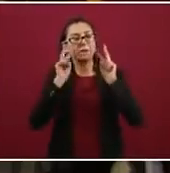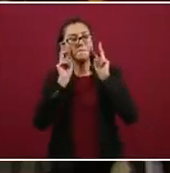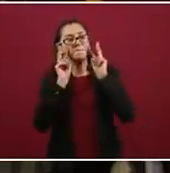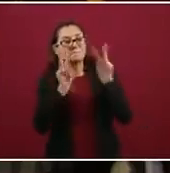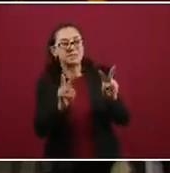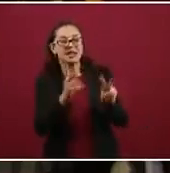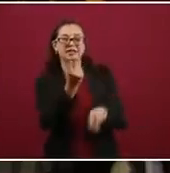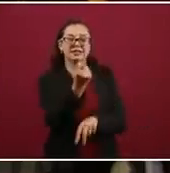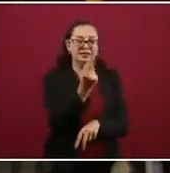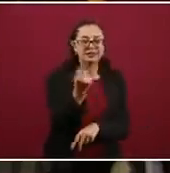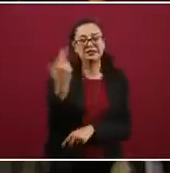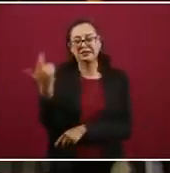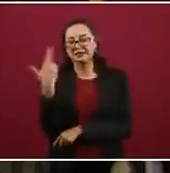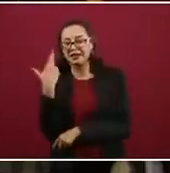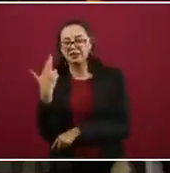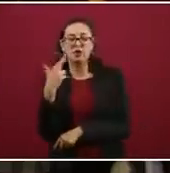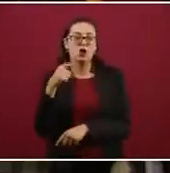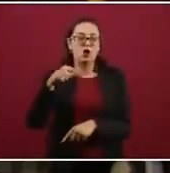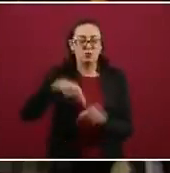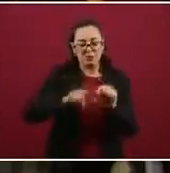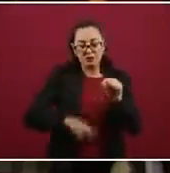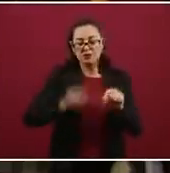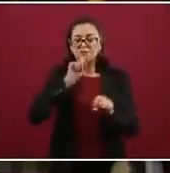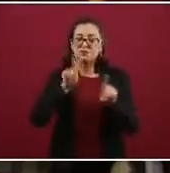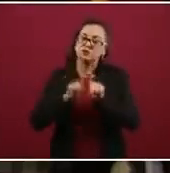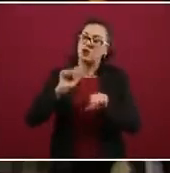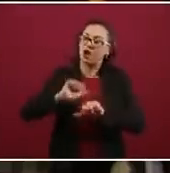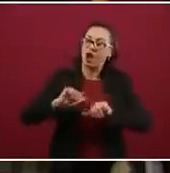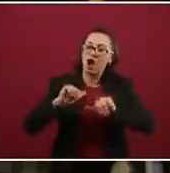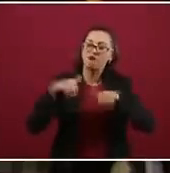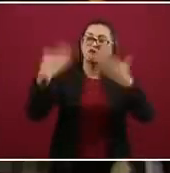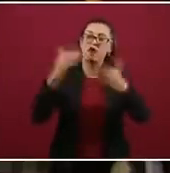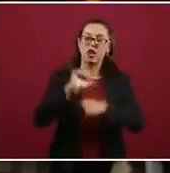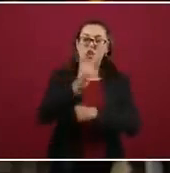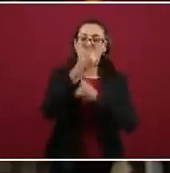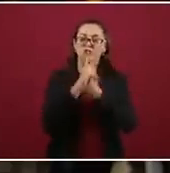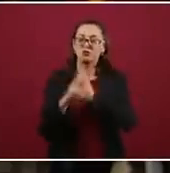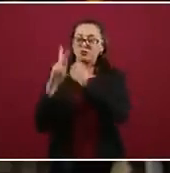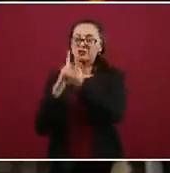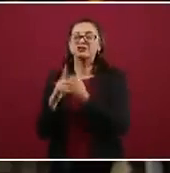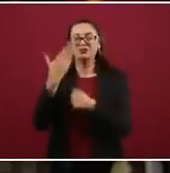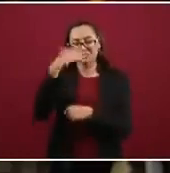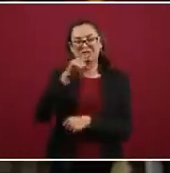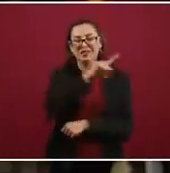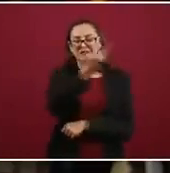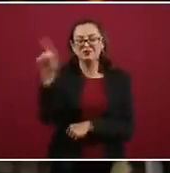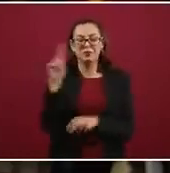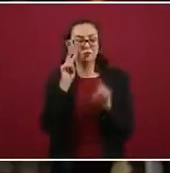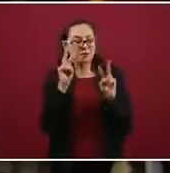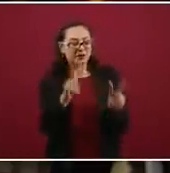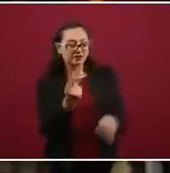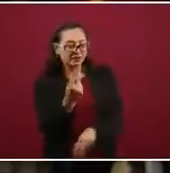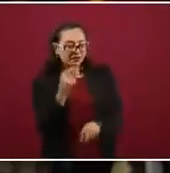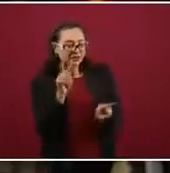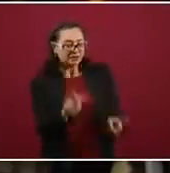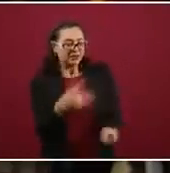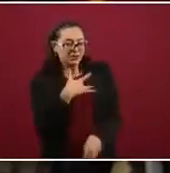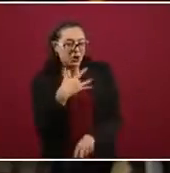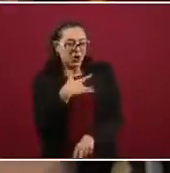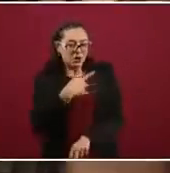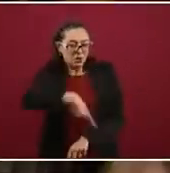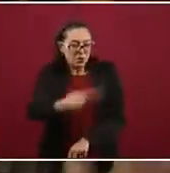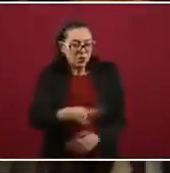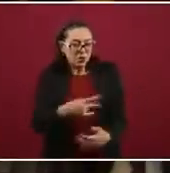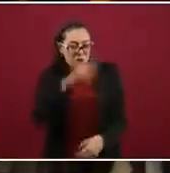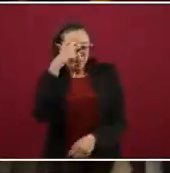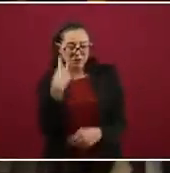esta transmisión fuera de México, porque yo sé que les da muchísima emoción ver el corazón de su patria en las pantallas, así que pues nuestro